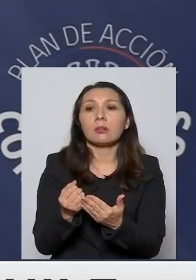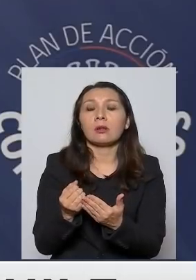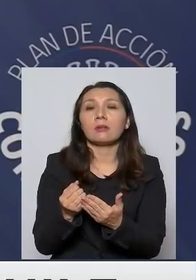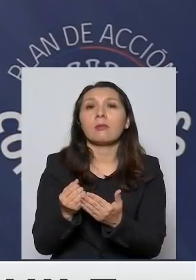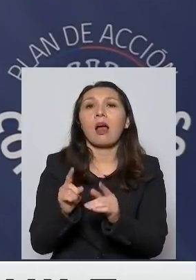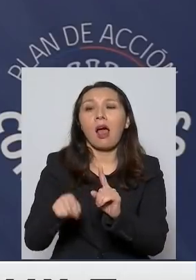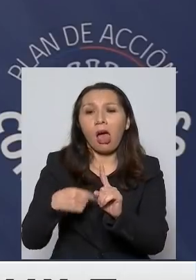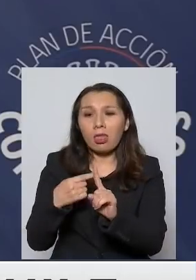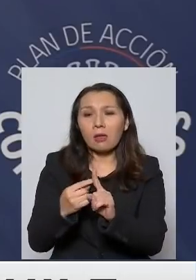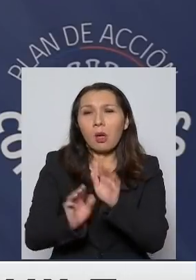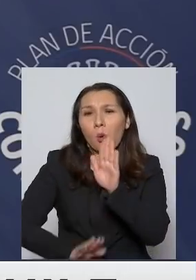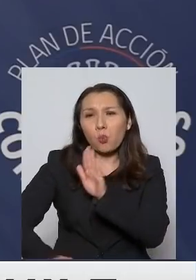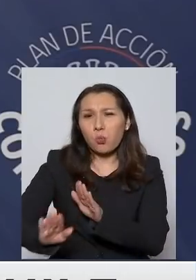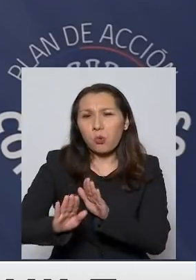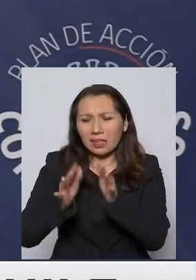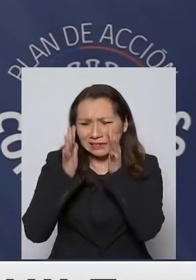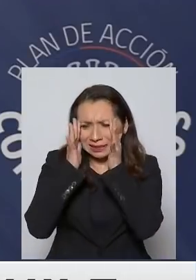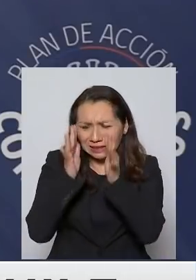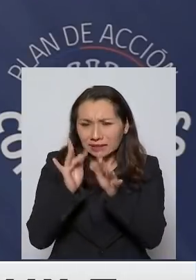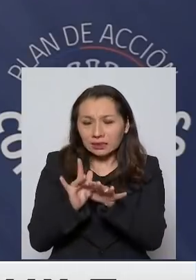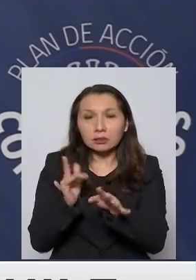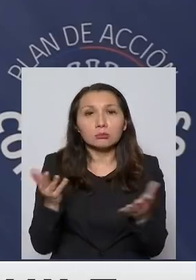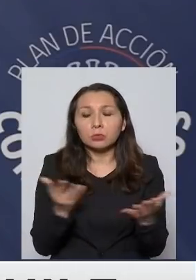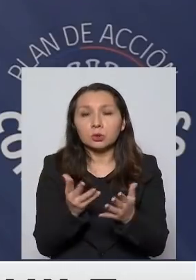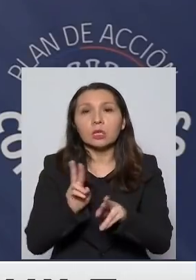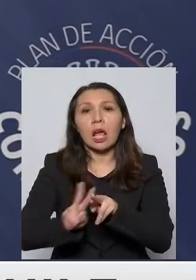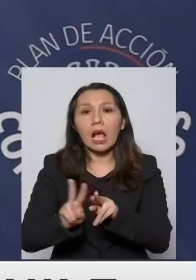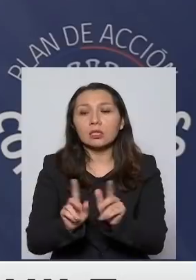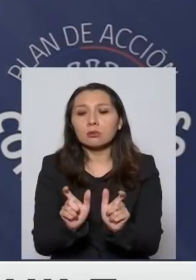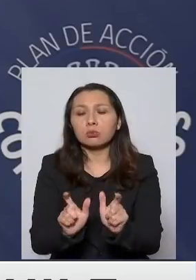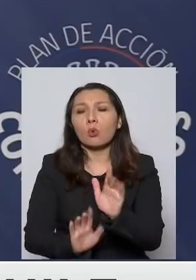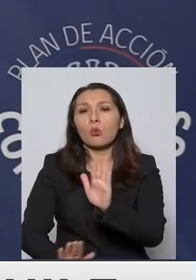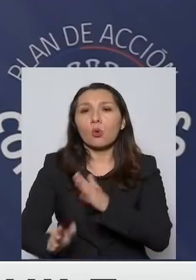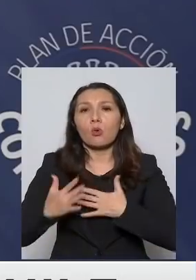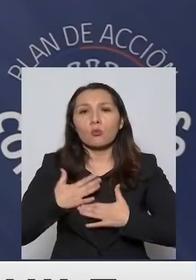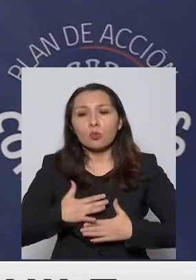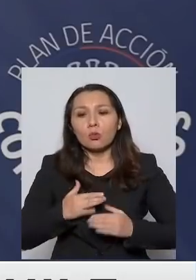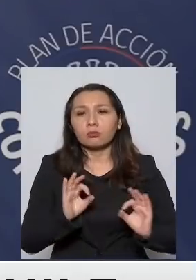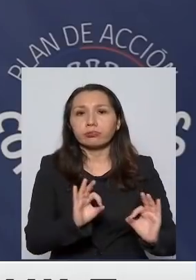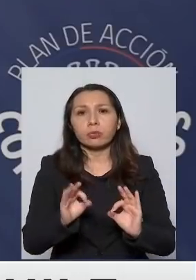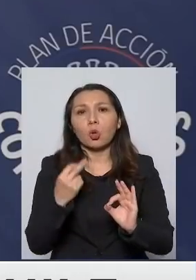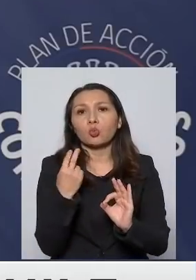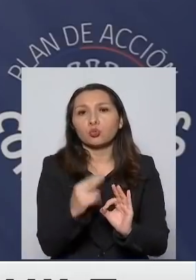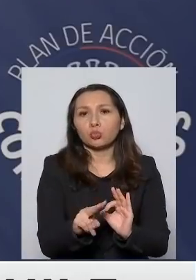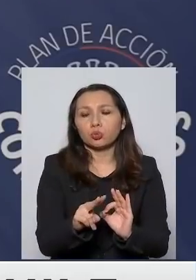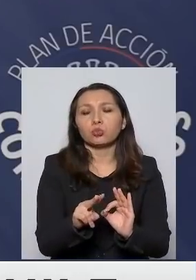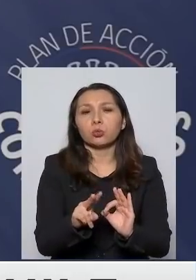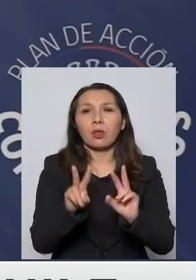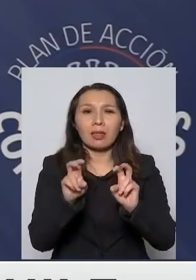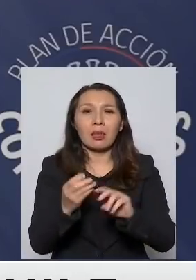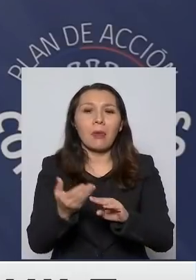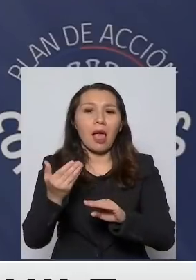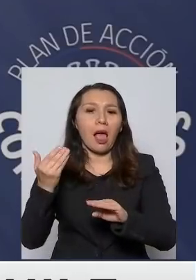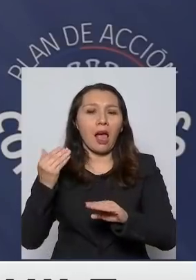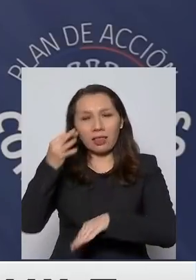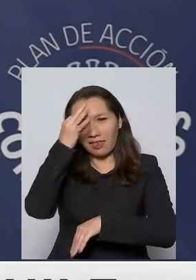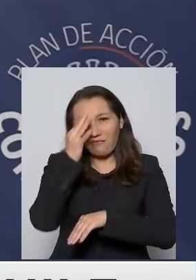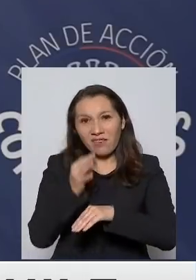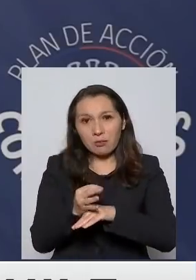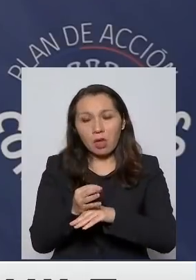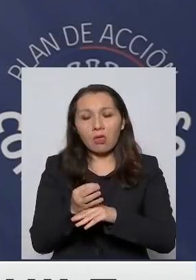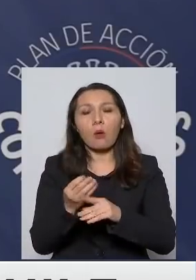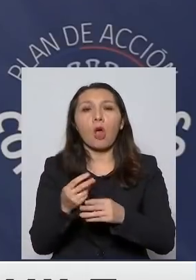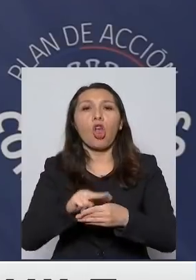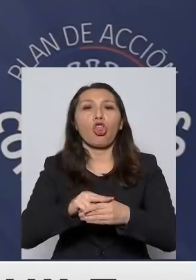estar en unidad de cuidado intensivo, dado que se realizó un manejo proporcional debido a sus enfermedades que